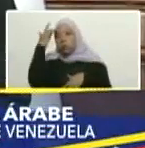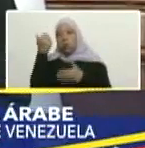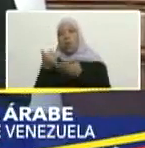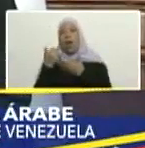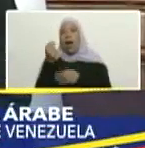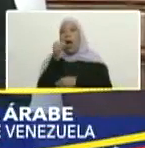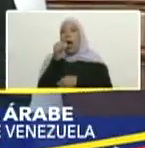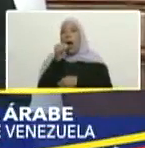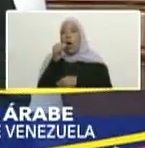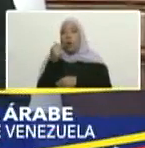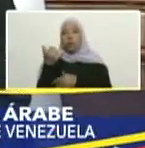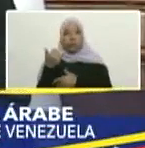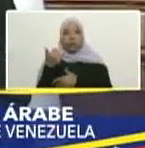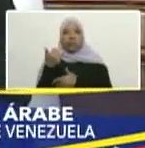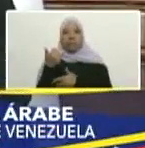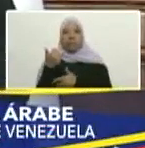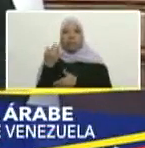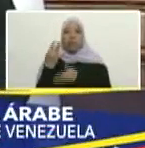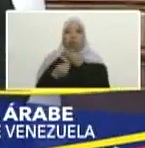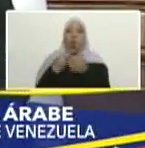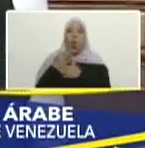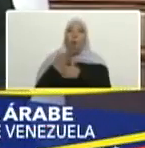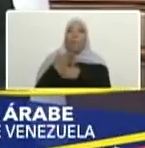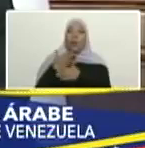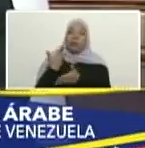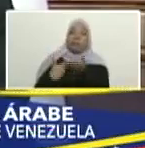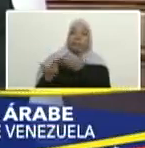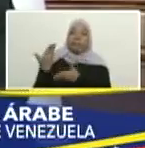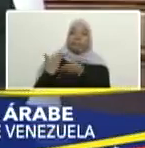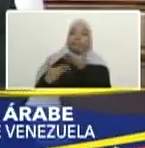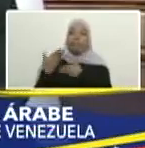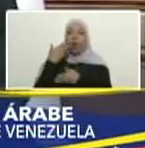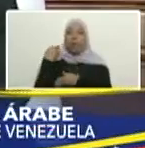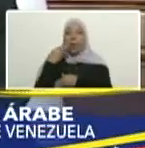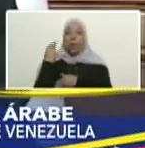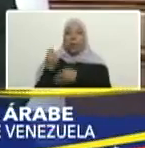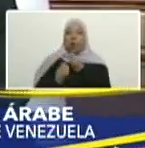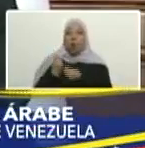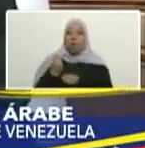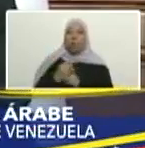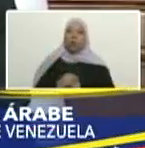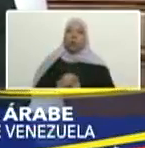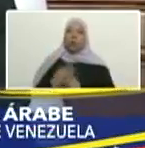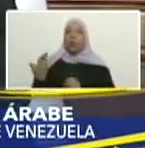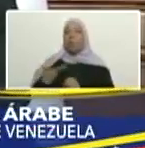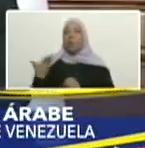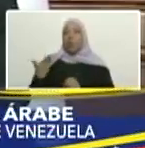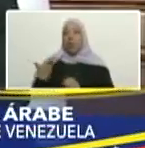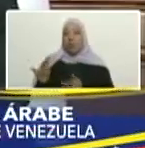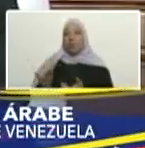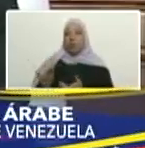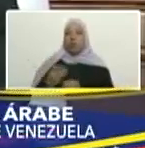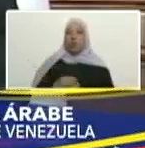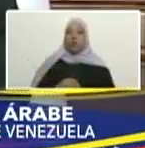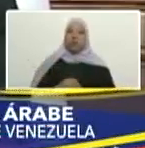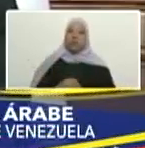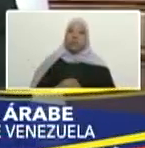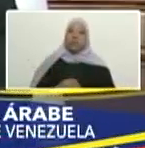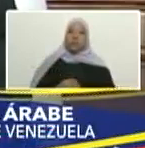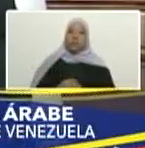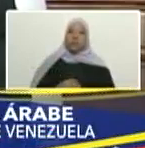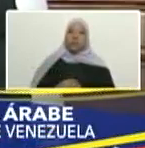garantizar el preciado líquido y poder compartir y activar experiencia importante.